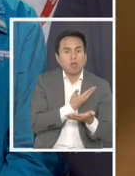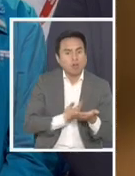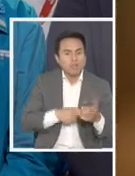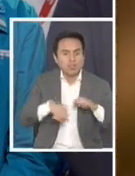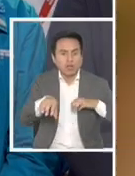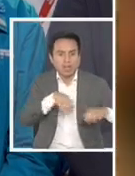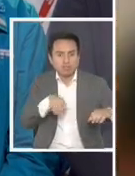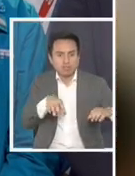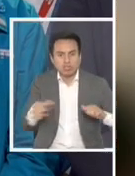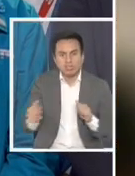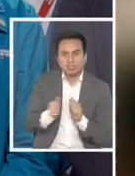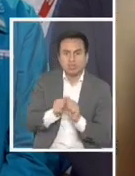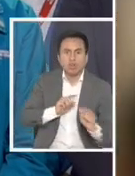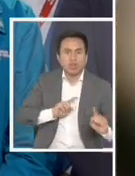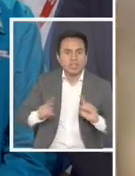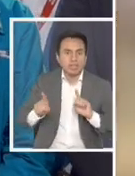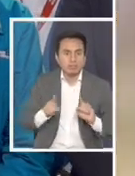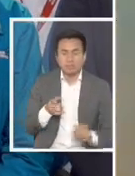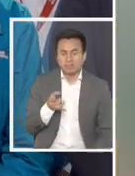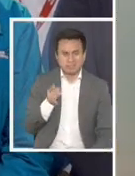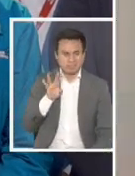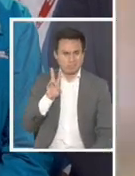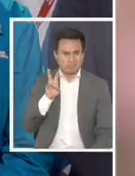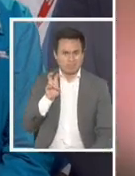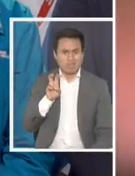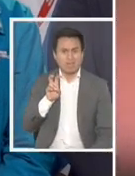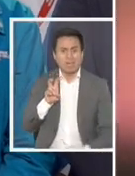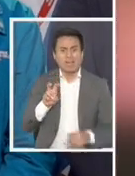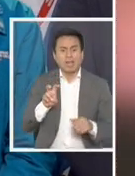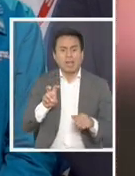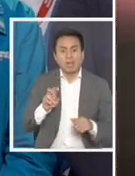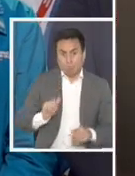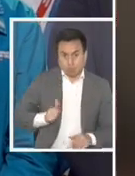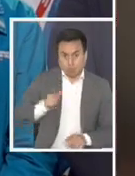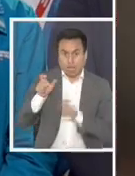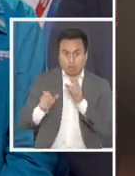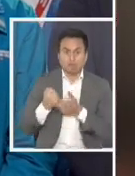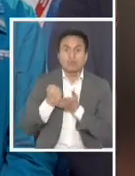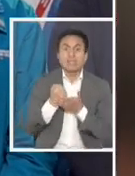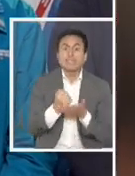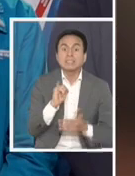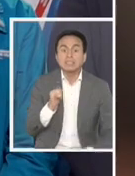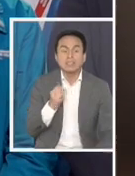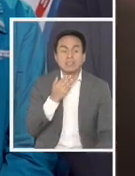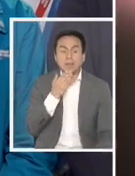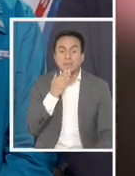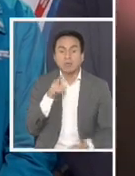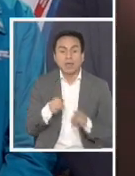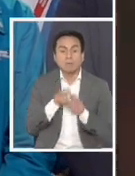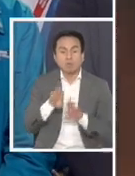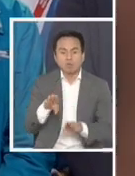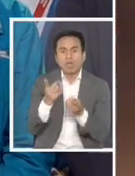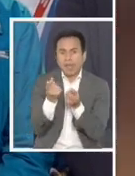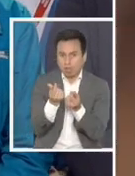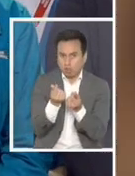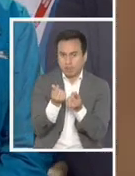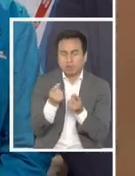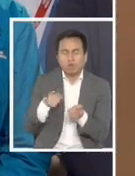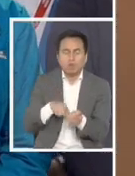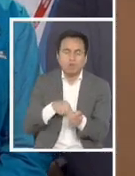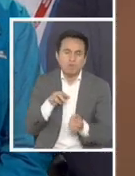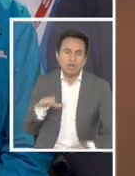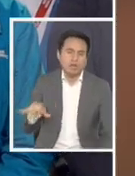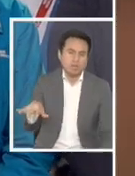en materia No solamente la remoción el trabajo voluntario sino que también específicamente en apoyos económicos para